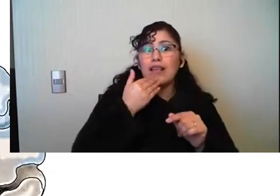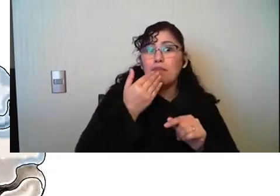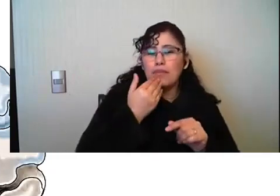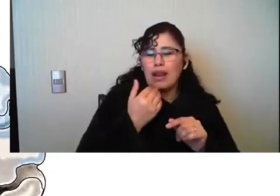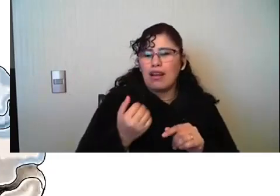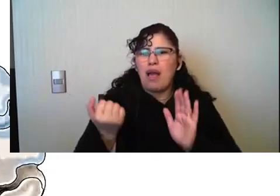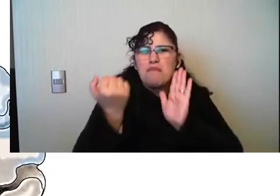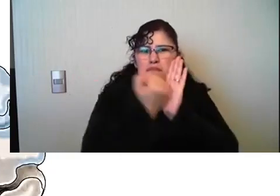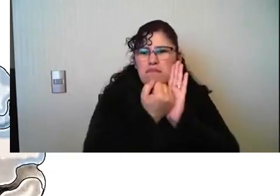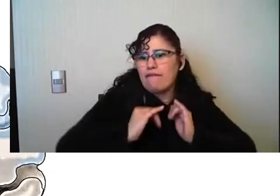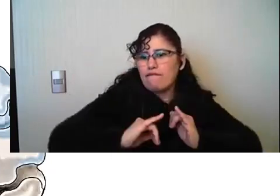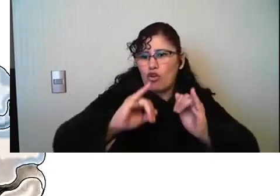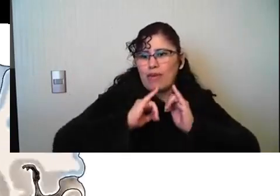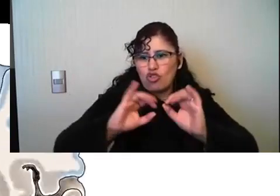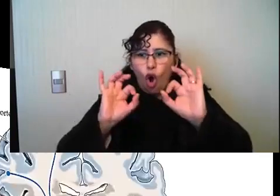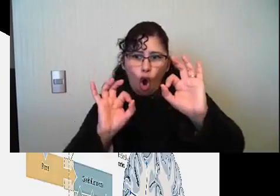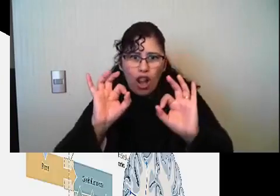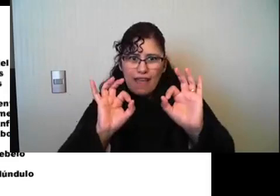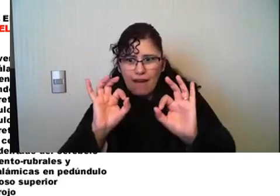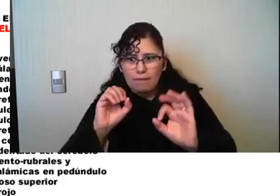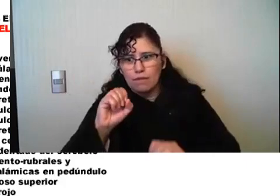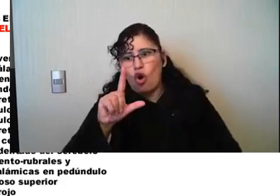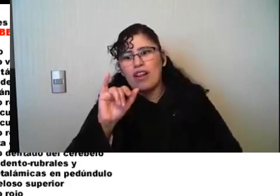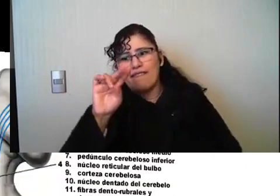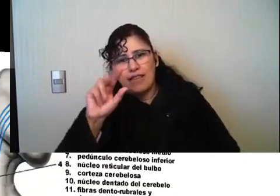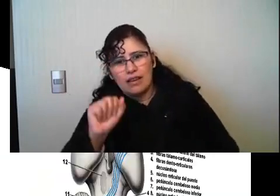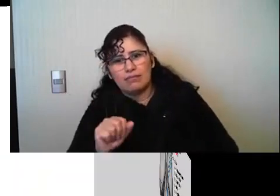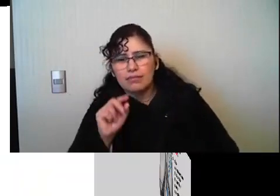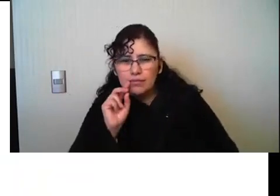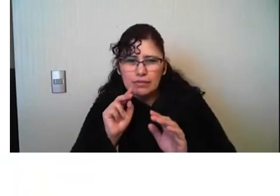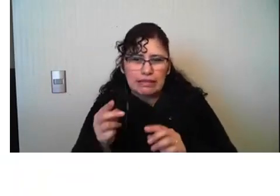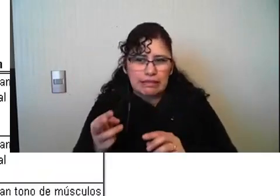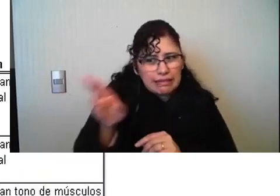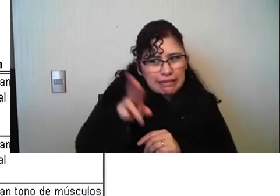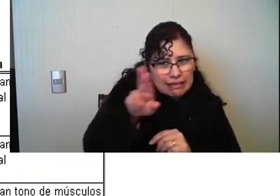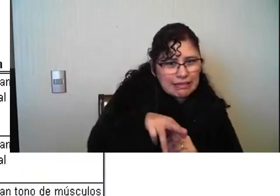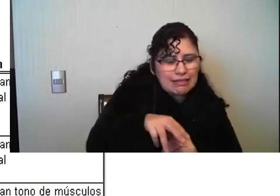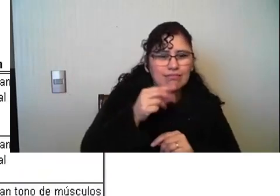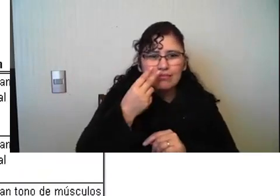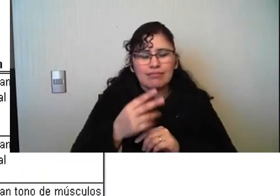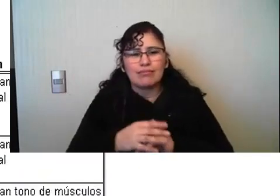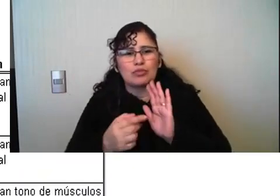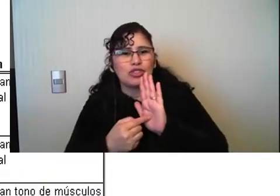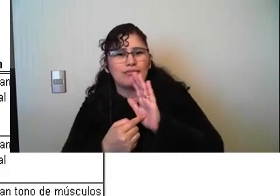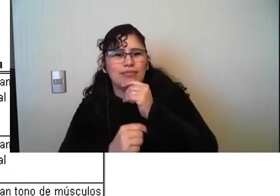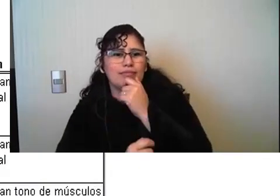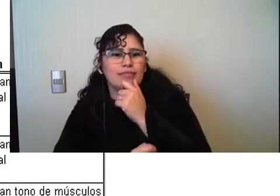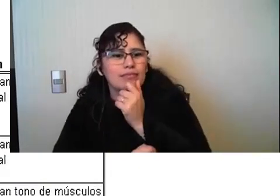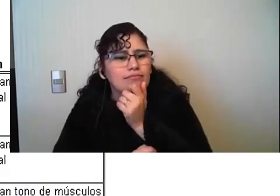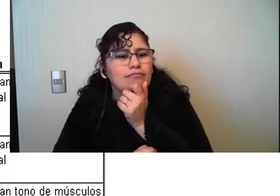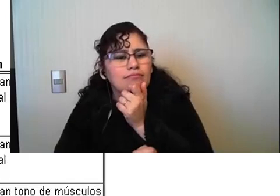oliva que estaba escrita, voy a retroceder, en